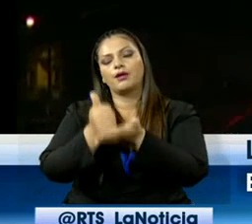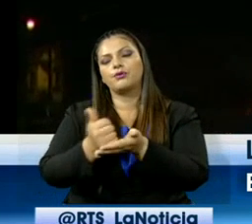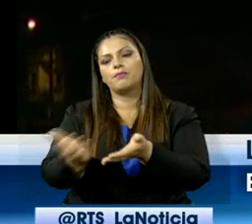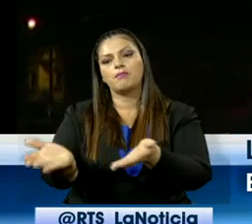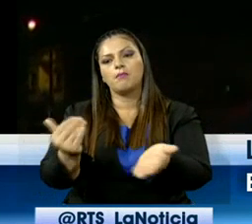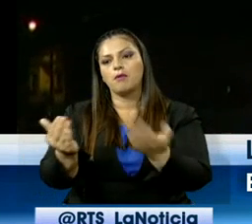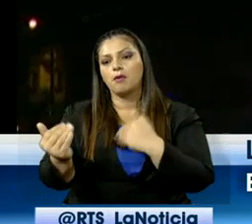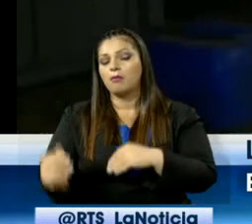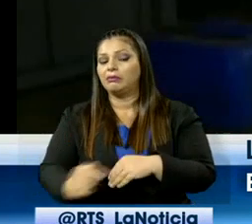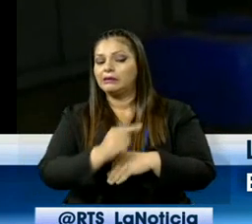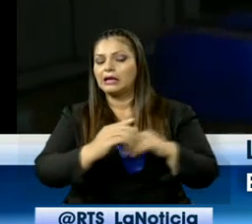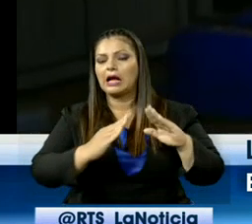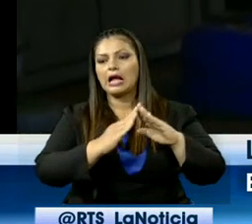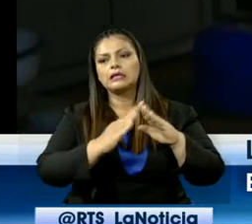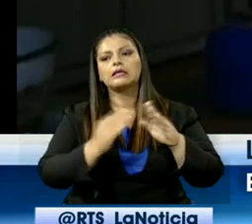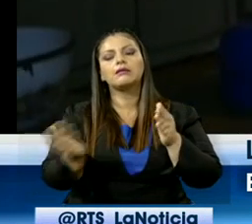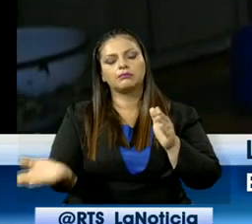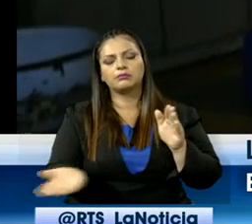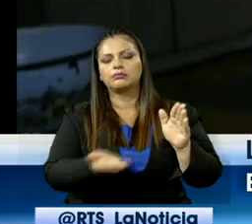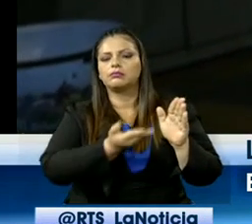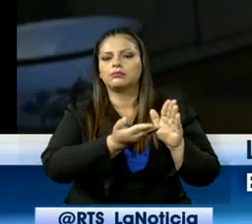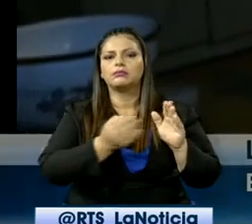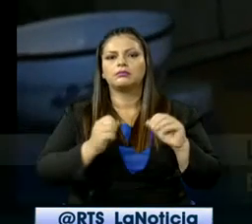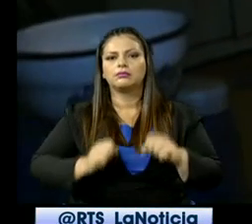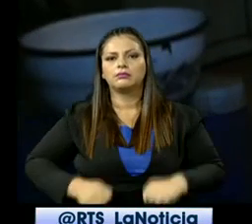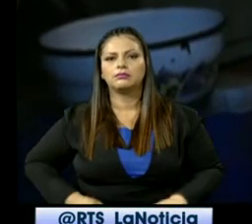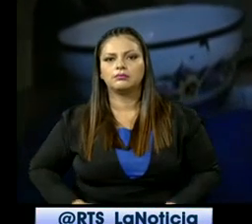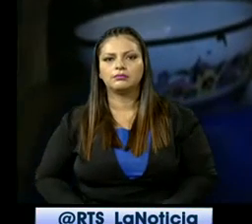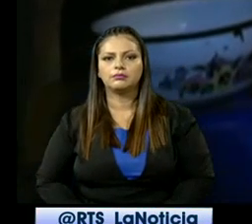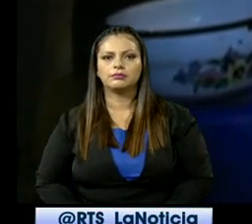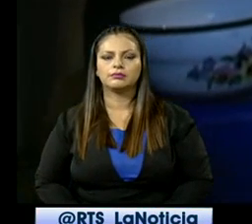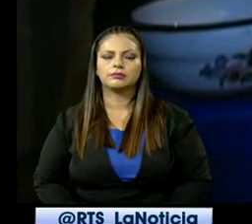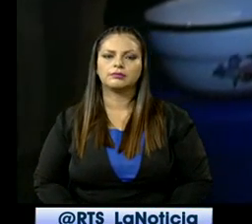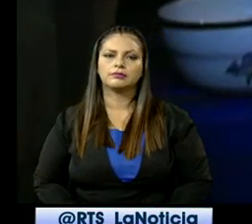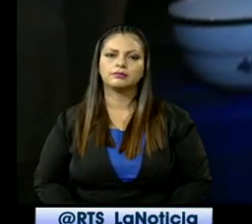familias acogientes que están en el lugar. Desde la provincia de El Oro, informó Karina Valdivieso.